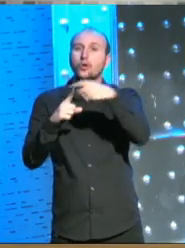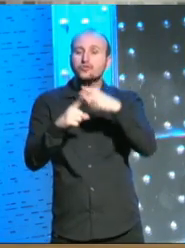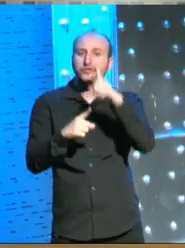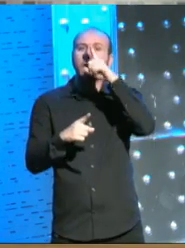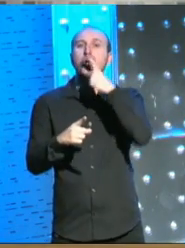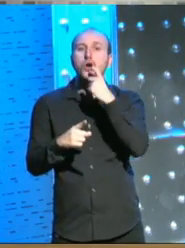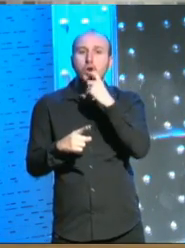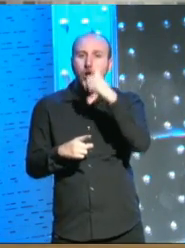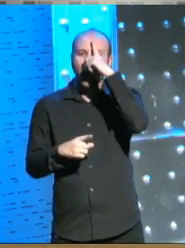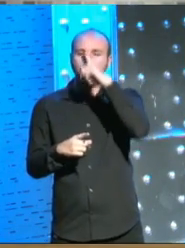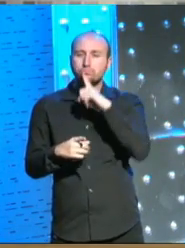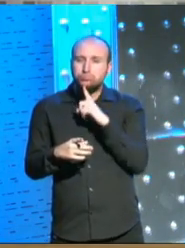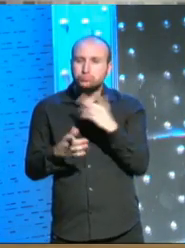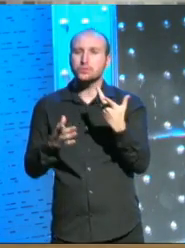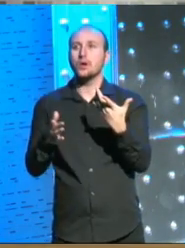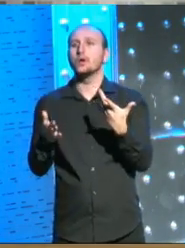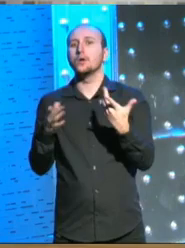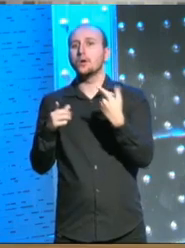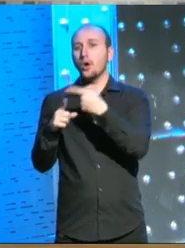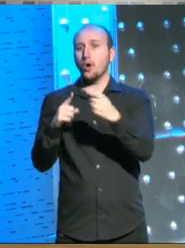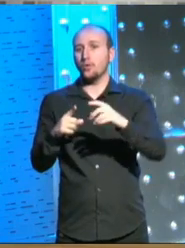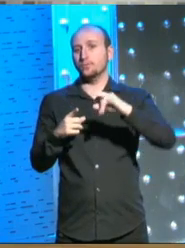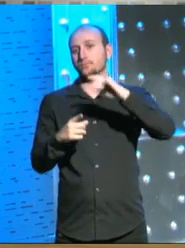fotografía ultravioleta, de conocimiento del